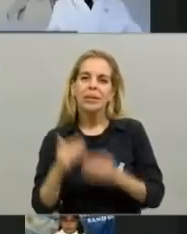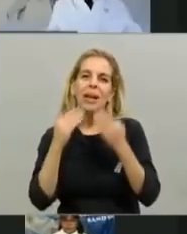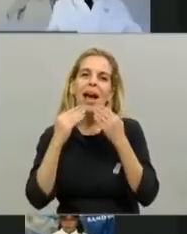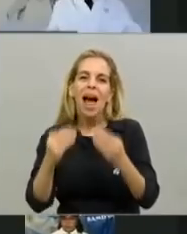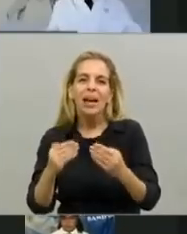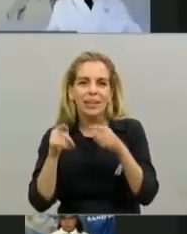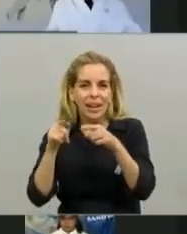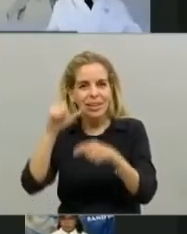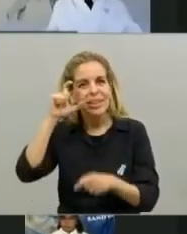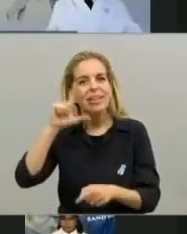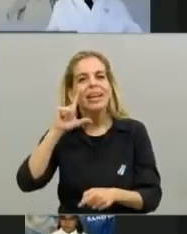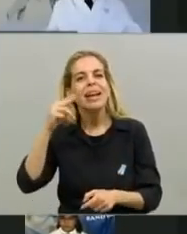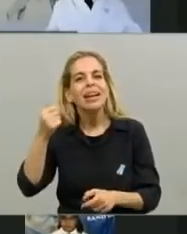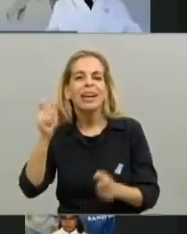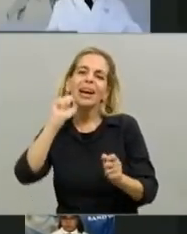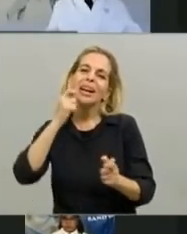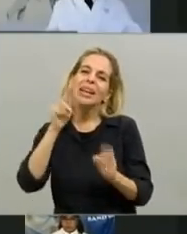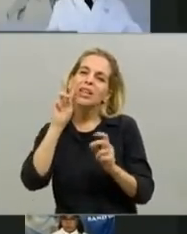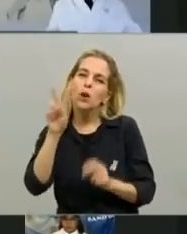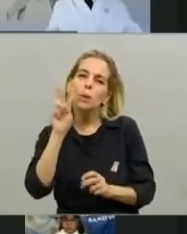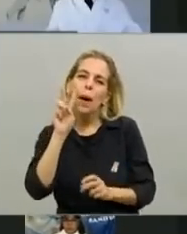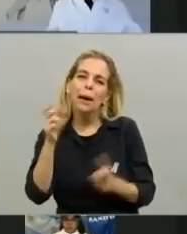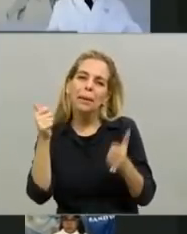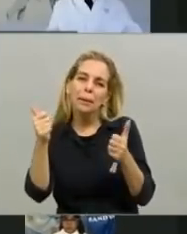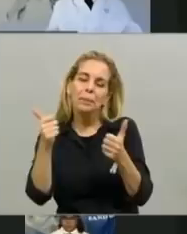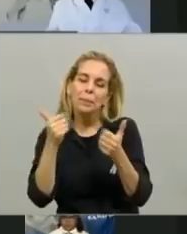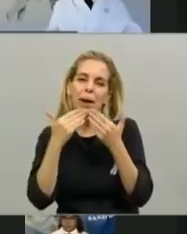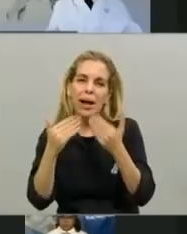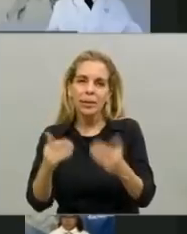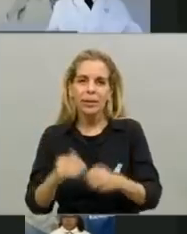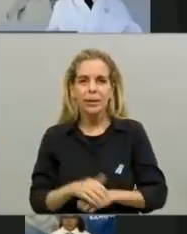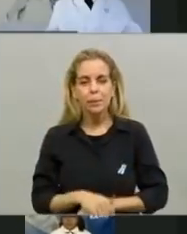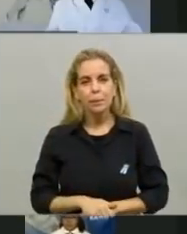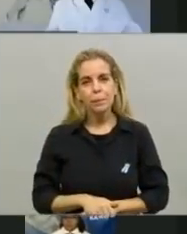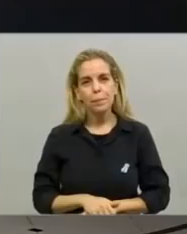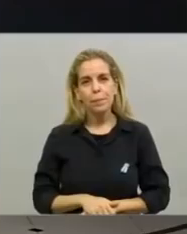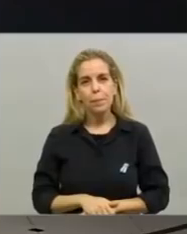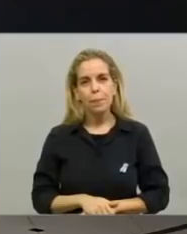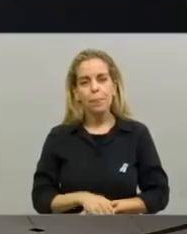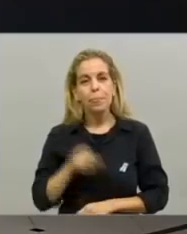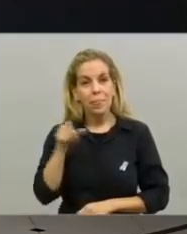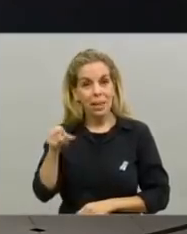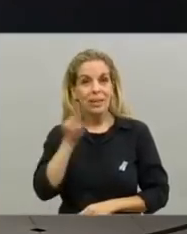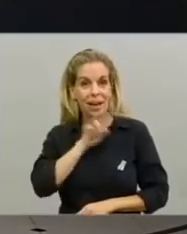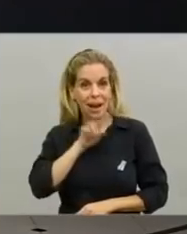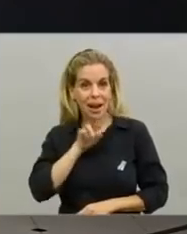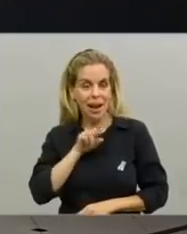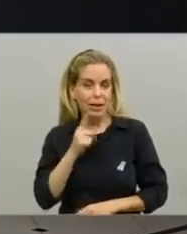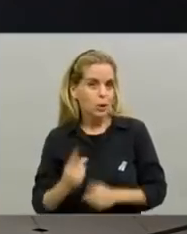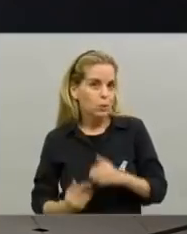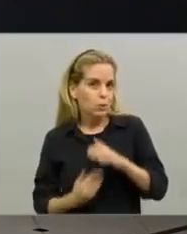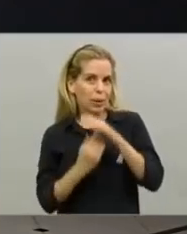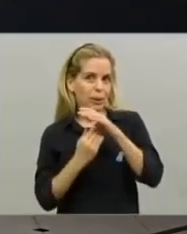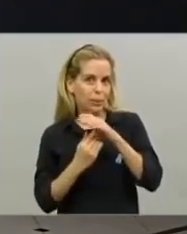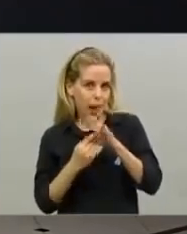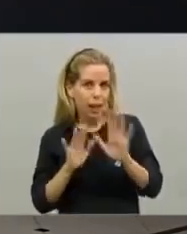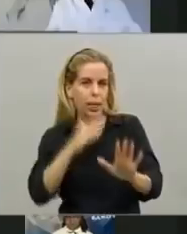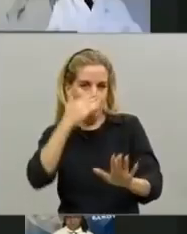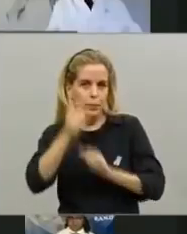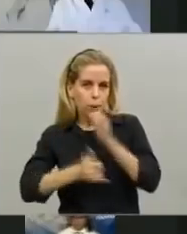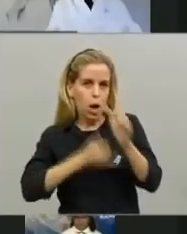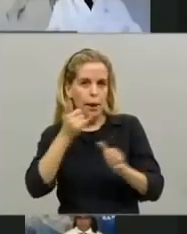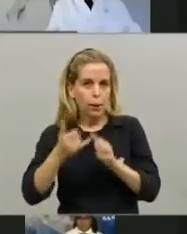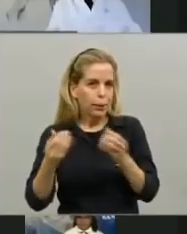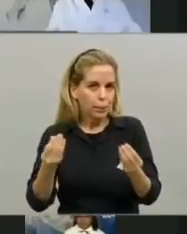Gracias, Celina. Lindo verte. Lindo verte. Celina es la artífice de todo esto. Ahora les voy a contar la